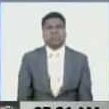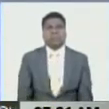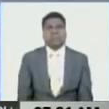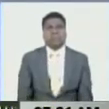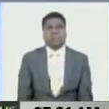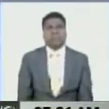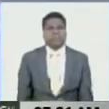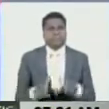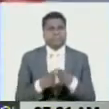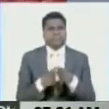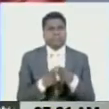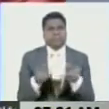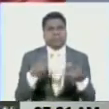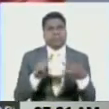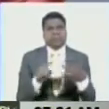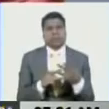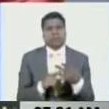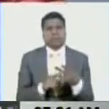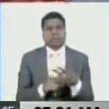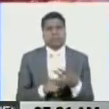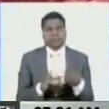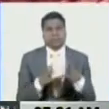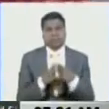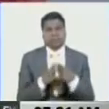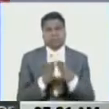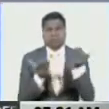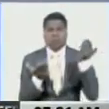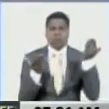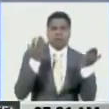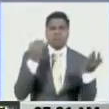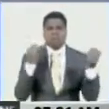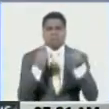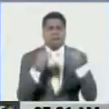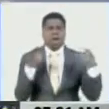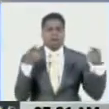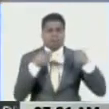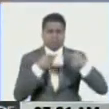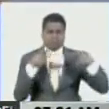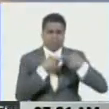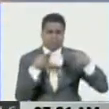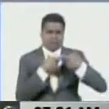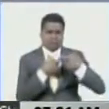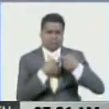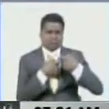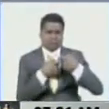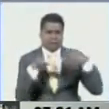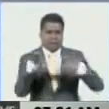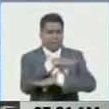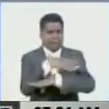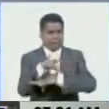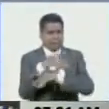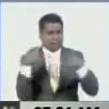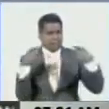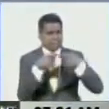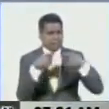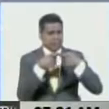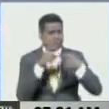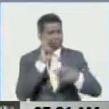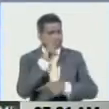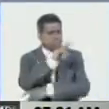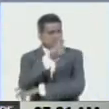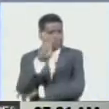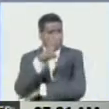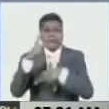todos los desafíos. Las grandes confrontaciones que se están dando ahora se están dando en la calle. Un termómetro fundamental en la medición de